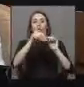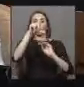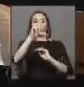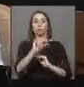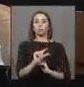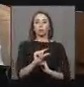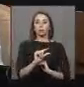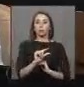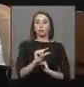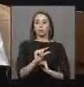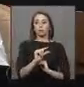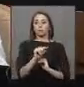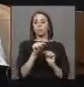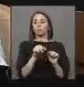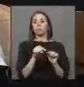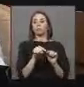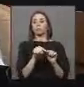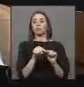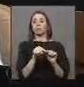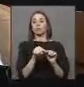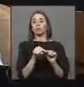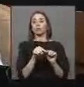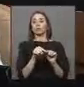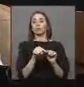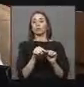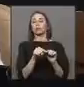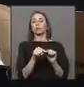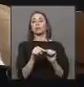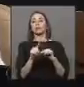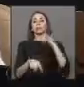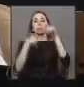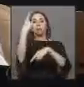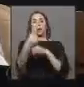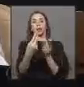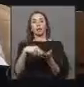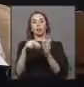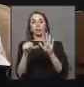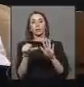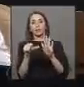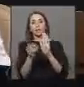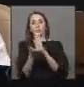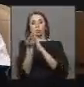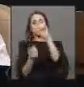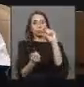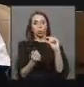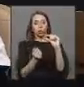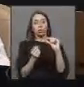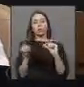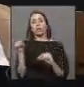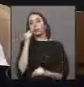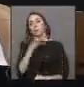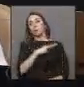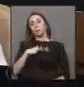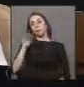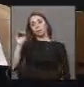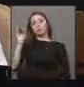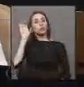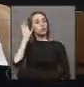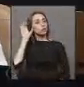sobre todo en lo que es el incremento para el año 2016, y me gustaría que el ministro pudiera escuchar, de